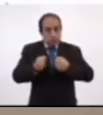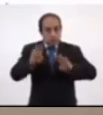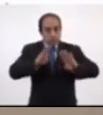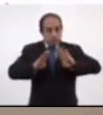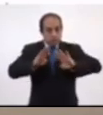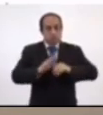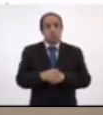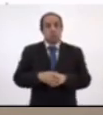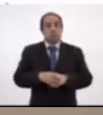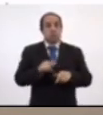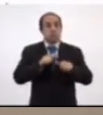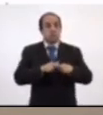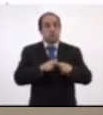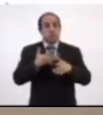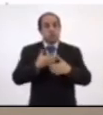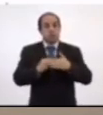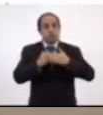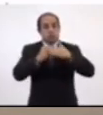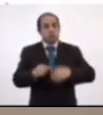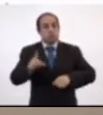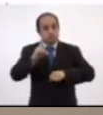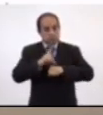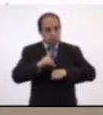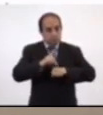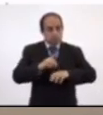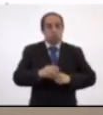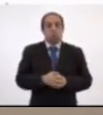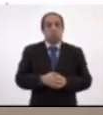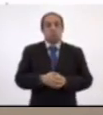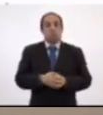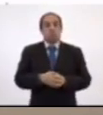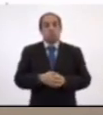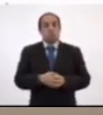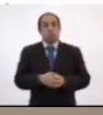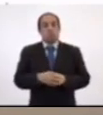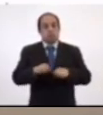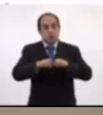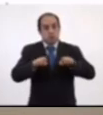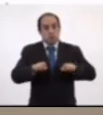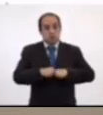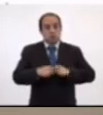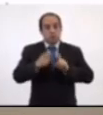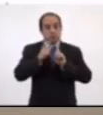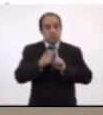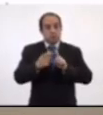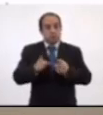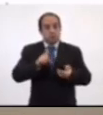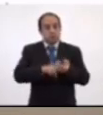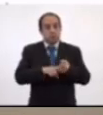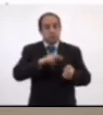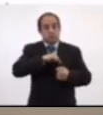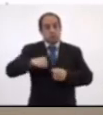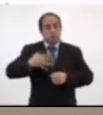están reforzando permanentemente y el equipo de protección personal, y vamos a mantener actualizados los protocolos.